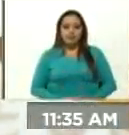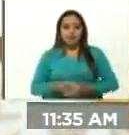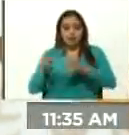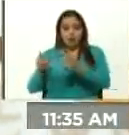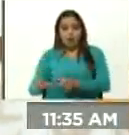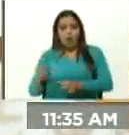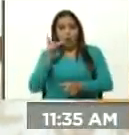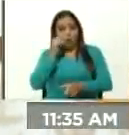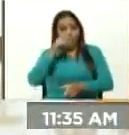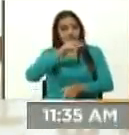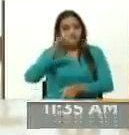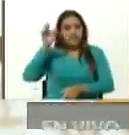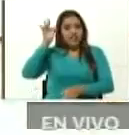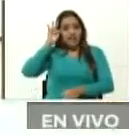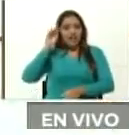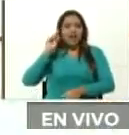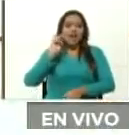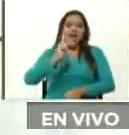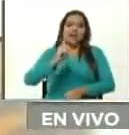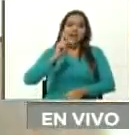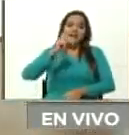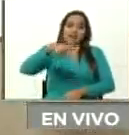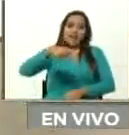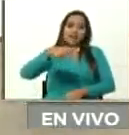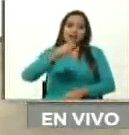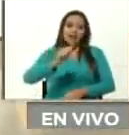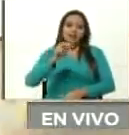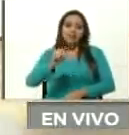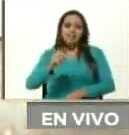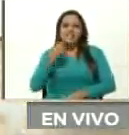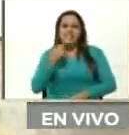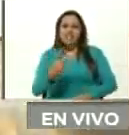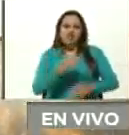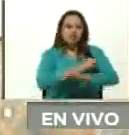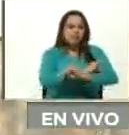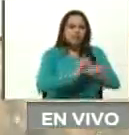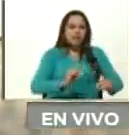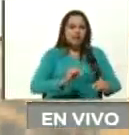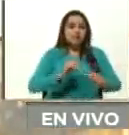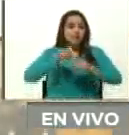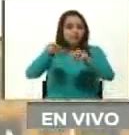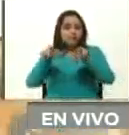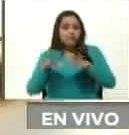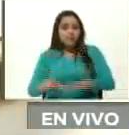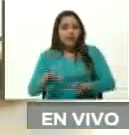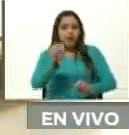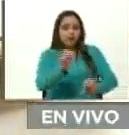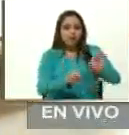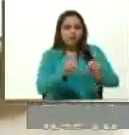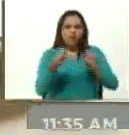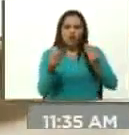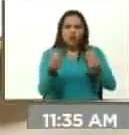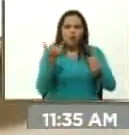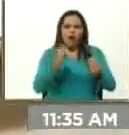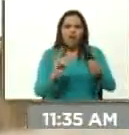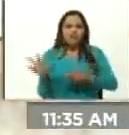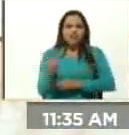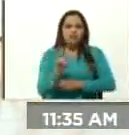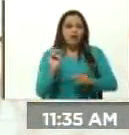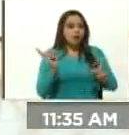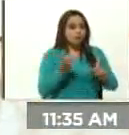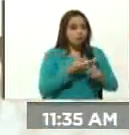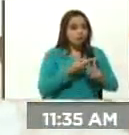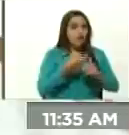El fiscal Khan nos informó que ha concluido el examen preliminar de la situación en Venezuela 1 y